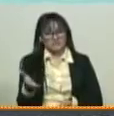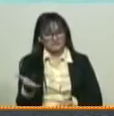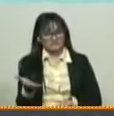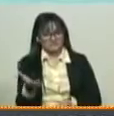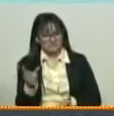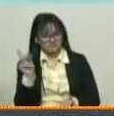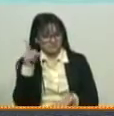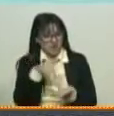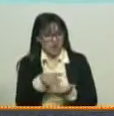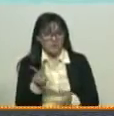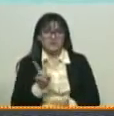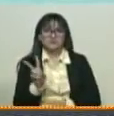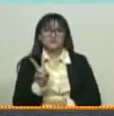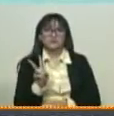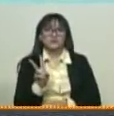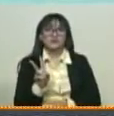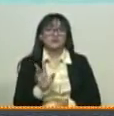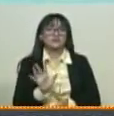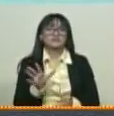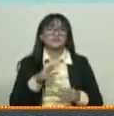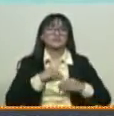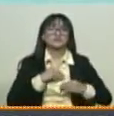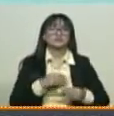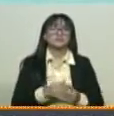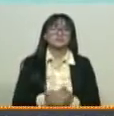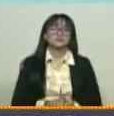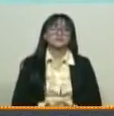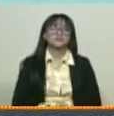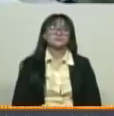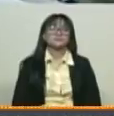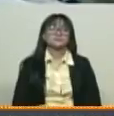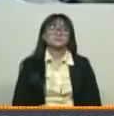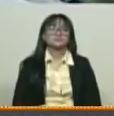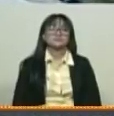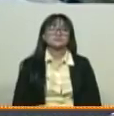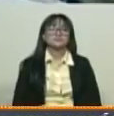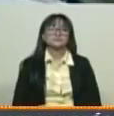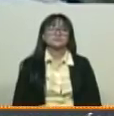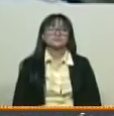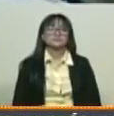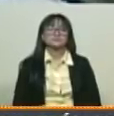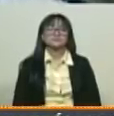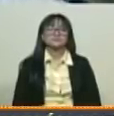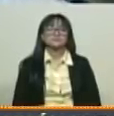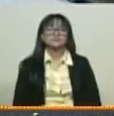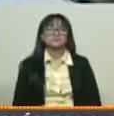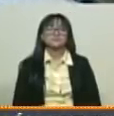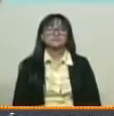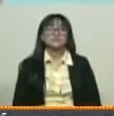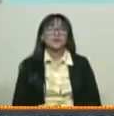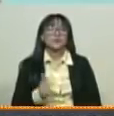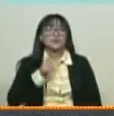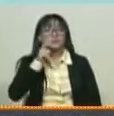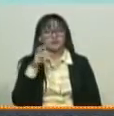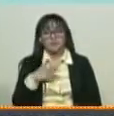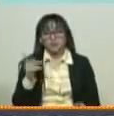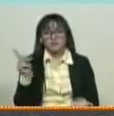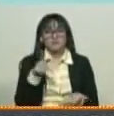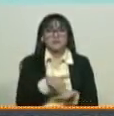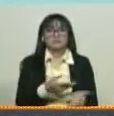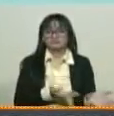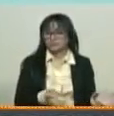el territorio donde nació nuestro libertador Simón Bolívar. Pero puede venir quien quiera, puede venir